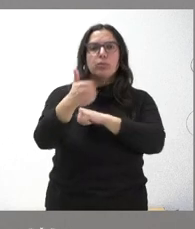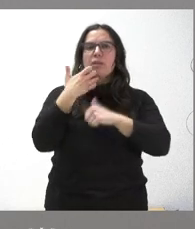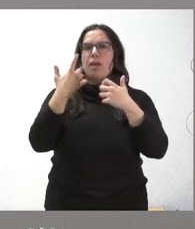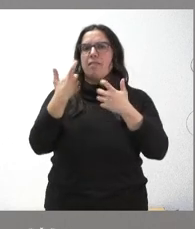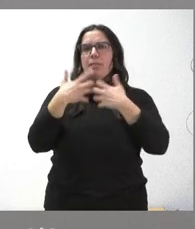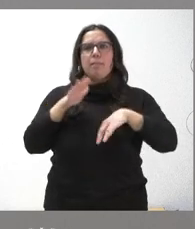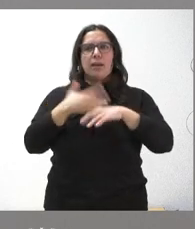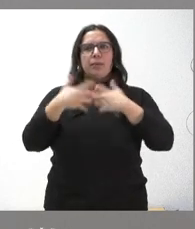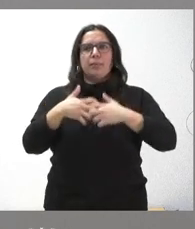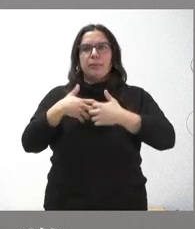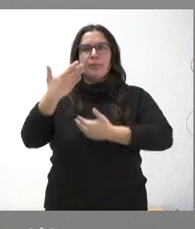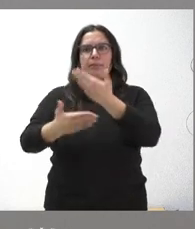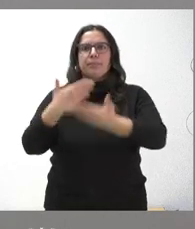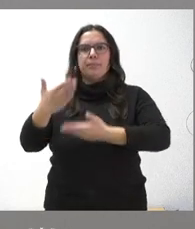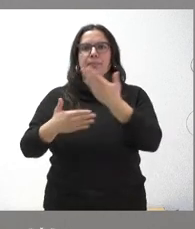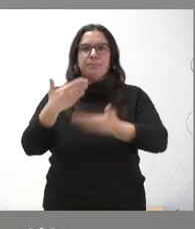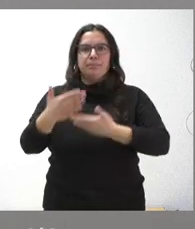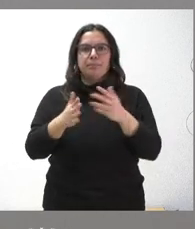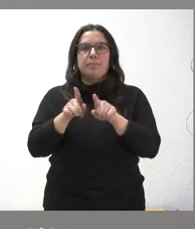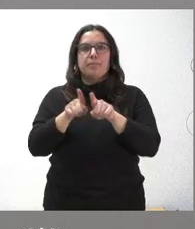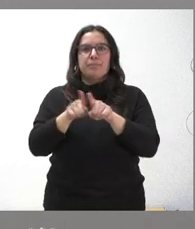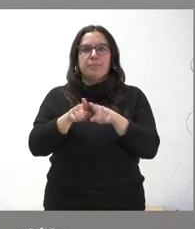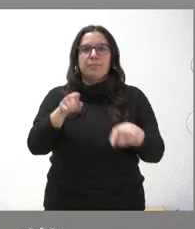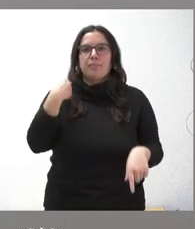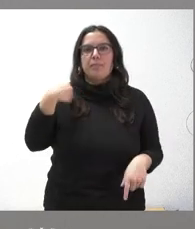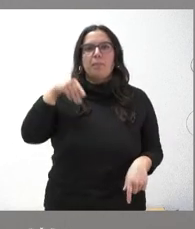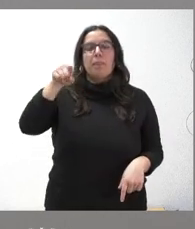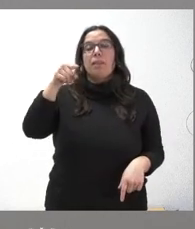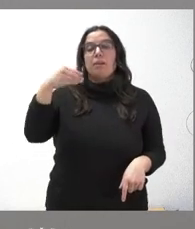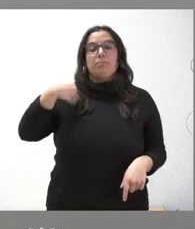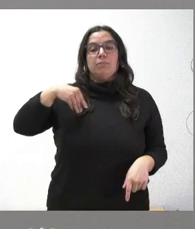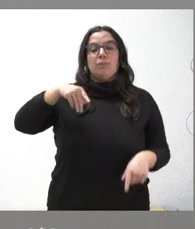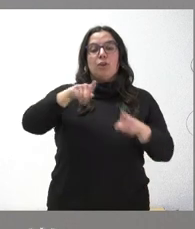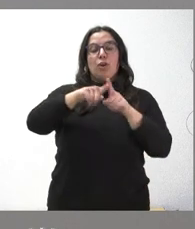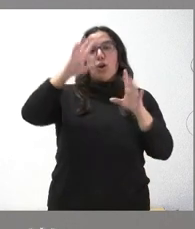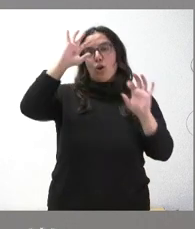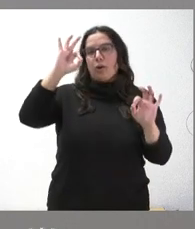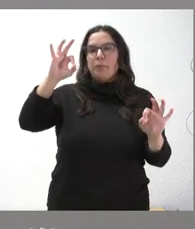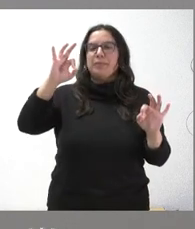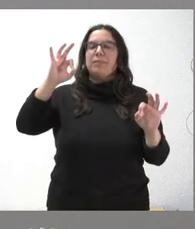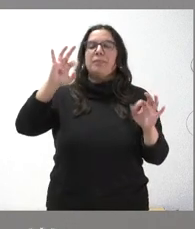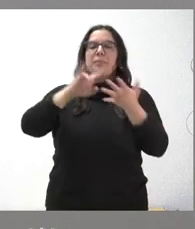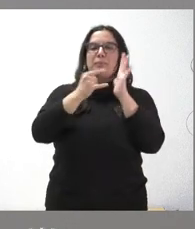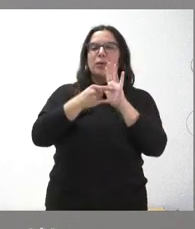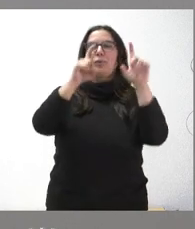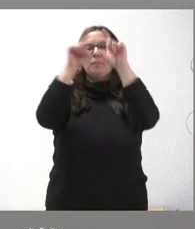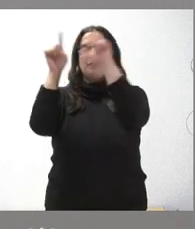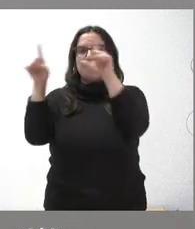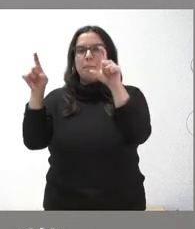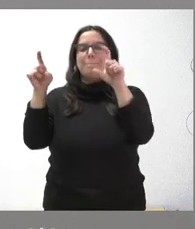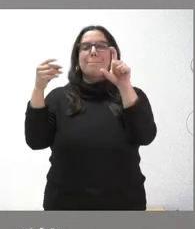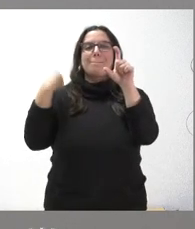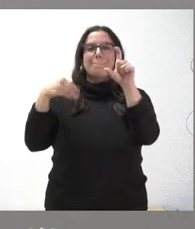me dice usted si confiamos en el futuro de la empresa lógicamente nosotros lo que hacemos Es apoyar los proyectos empresariales quien tiene que tomar las decisiones empresariales son los